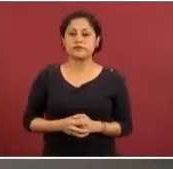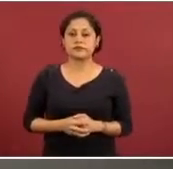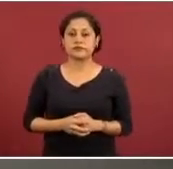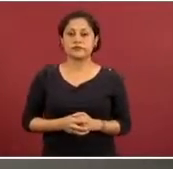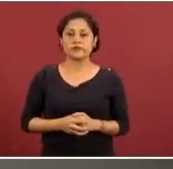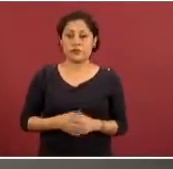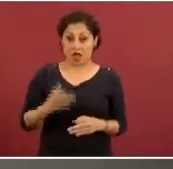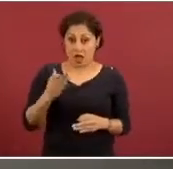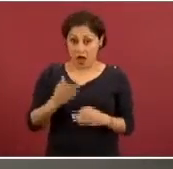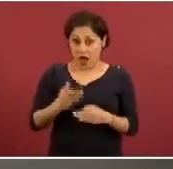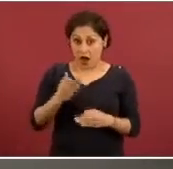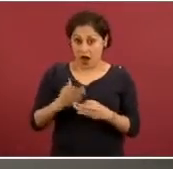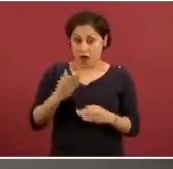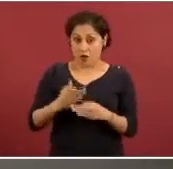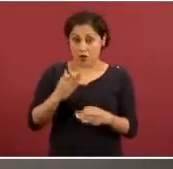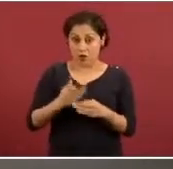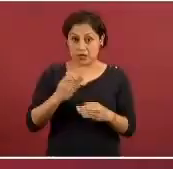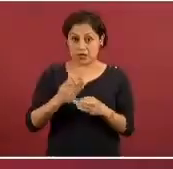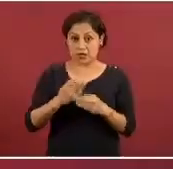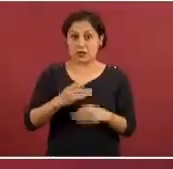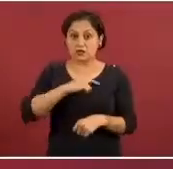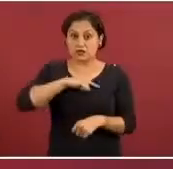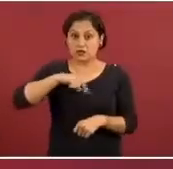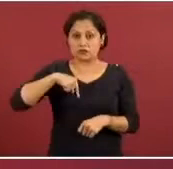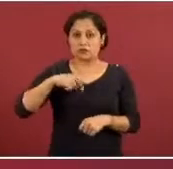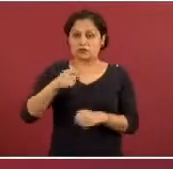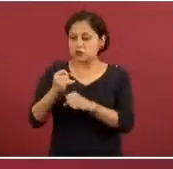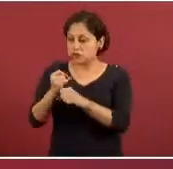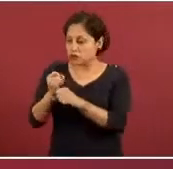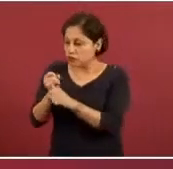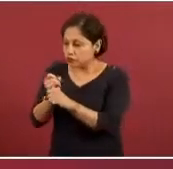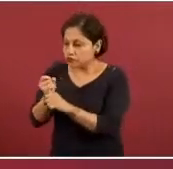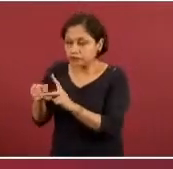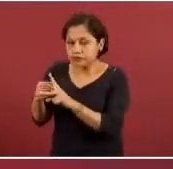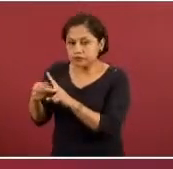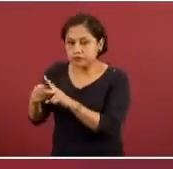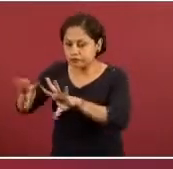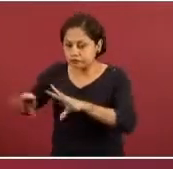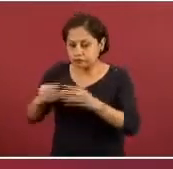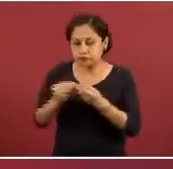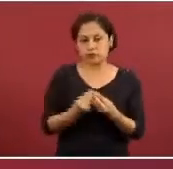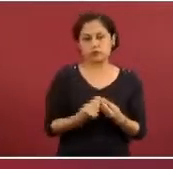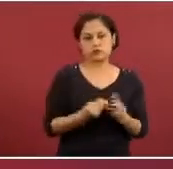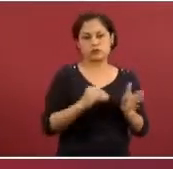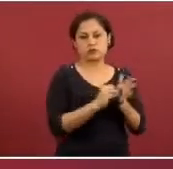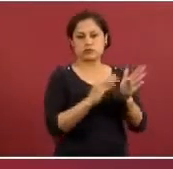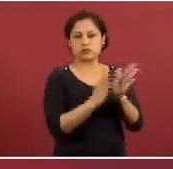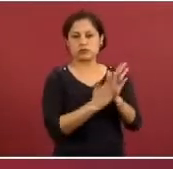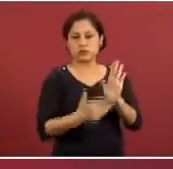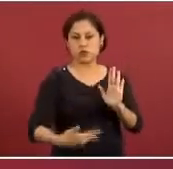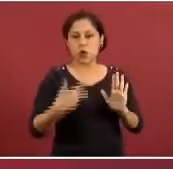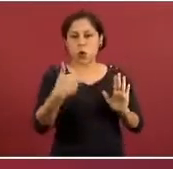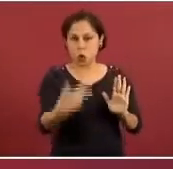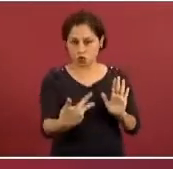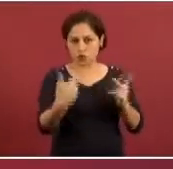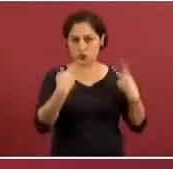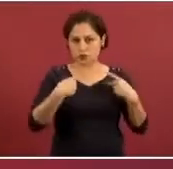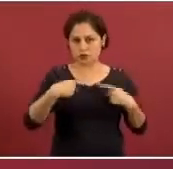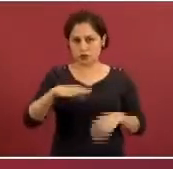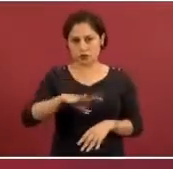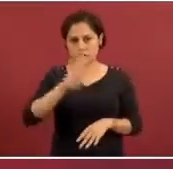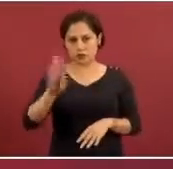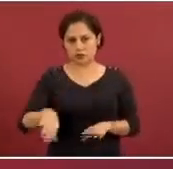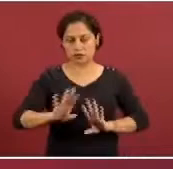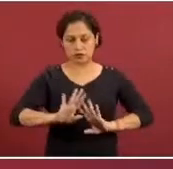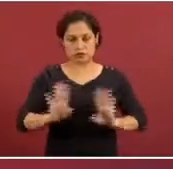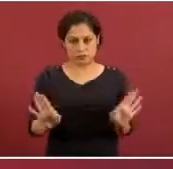En este momento nuestro corte maneja 8, hasta ese momento, 8 defunciones, por favor. Y únicamente ese es el detalle con el corte.